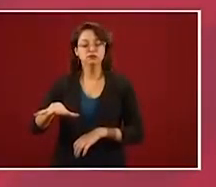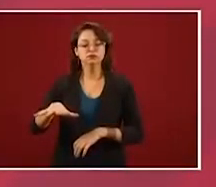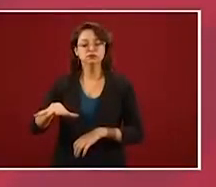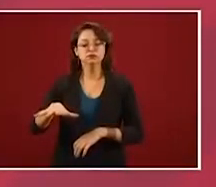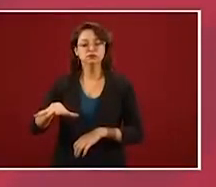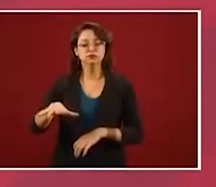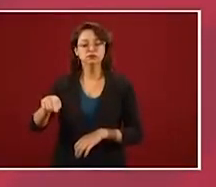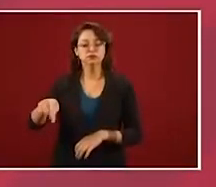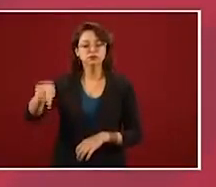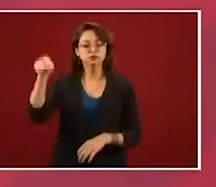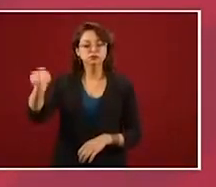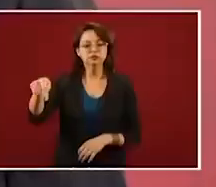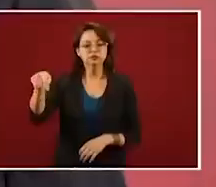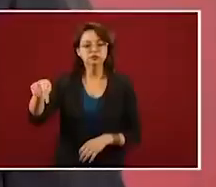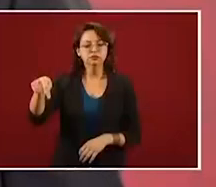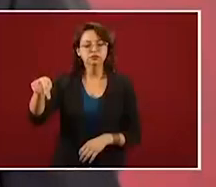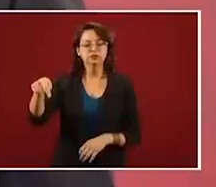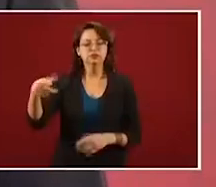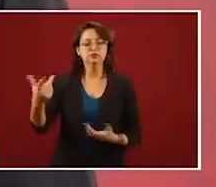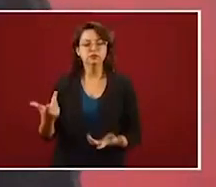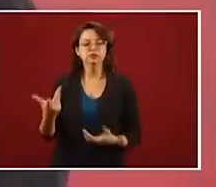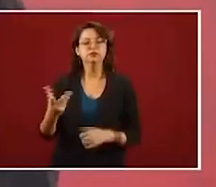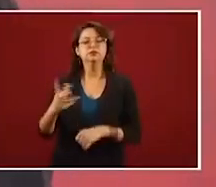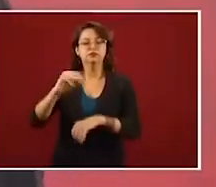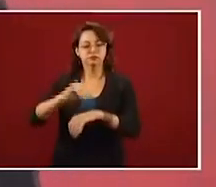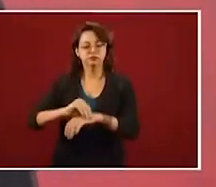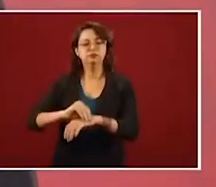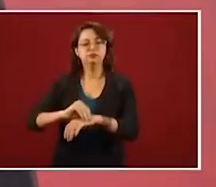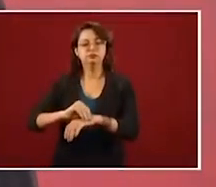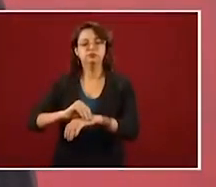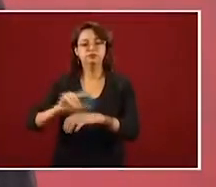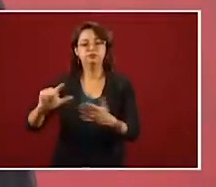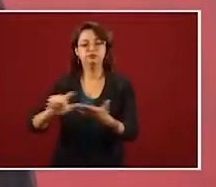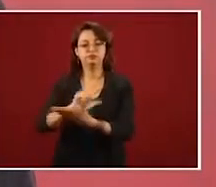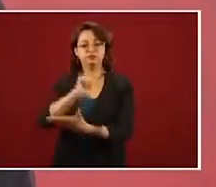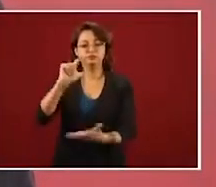en donde está legalizada